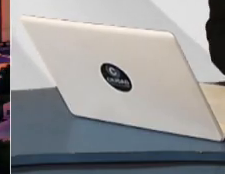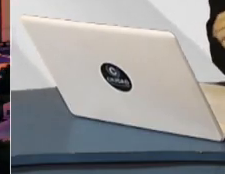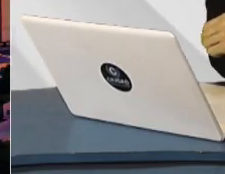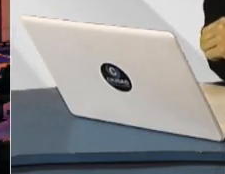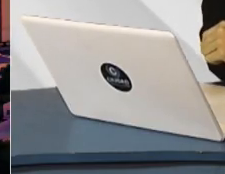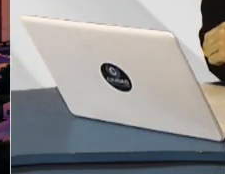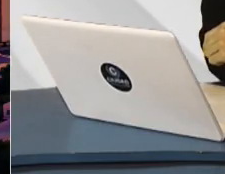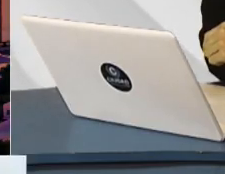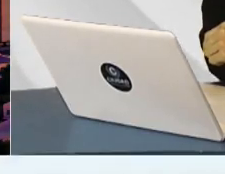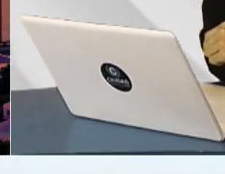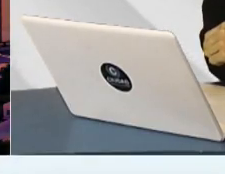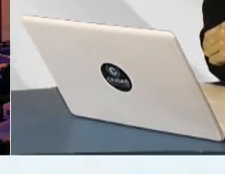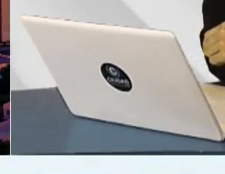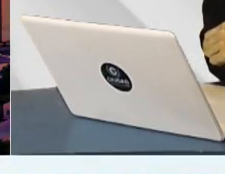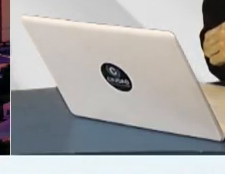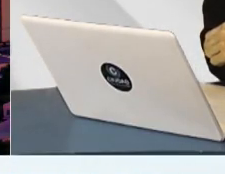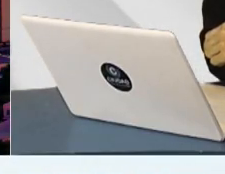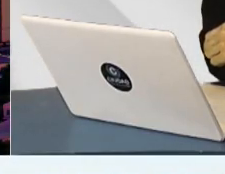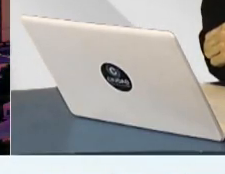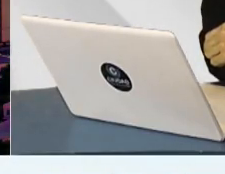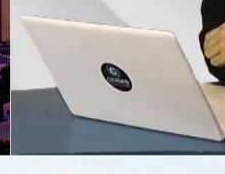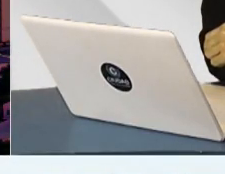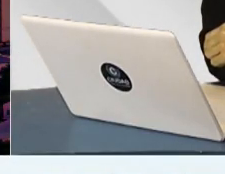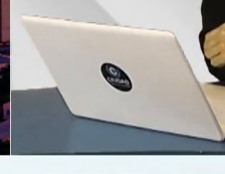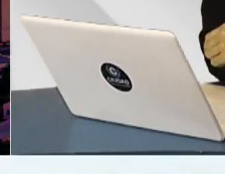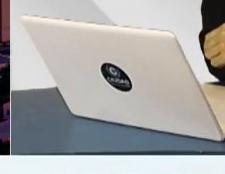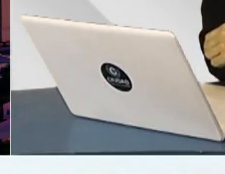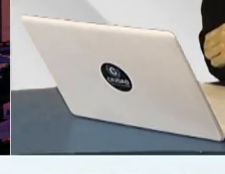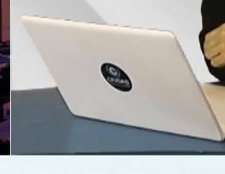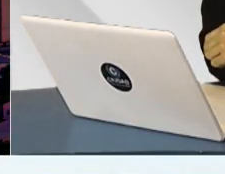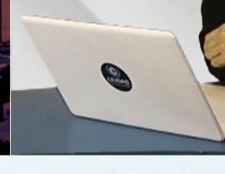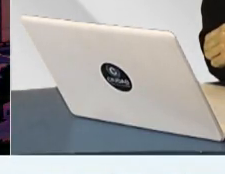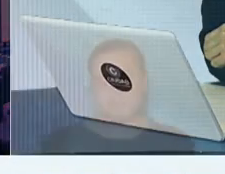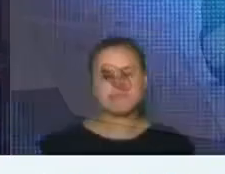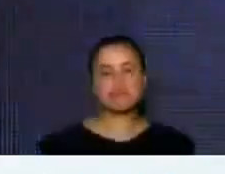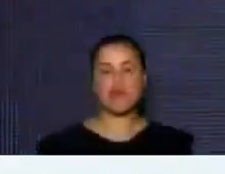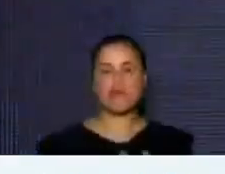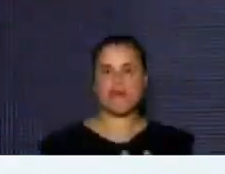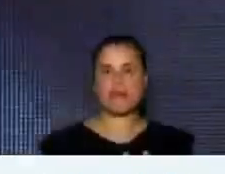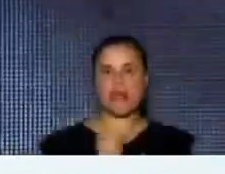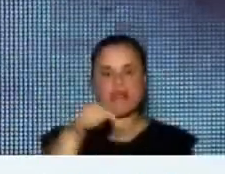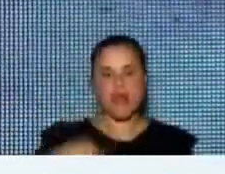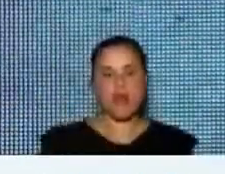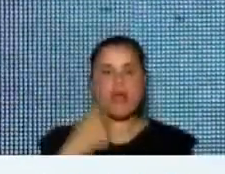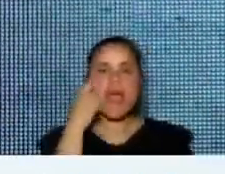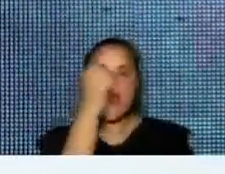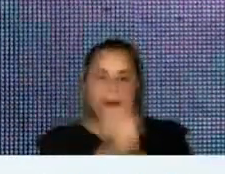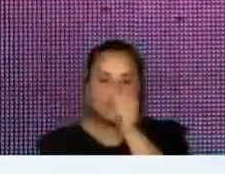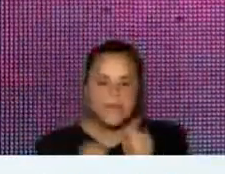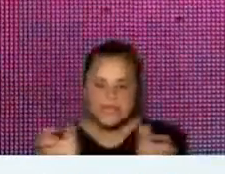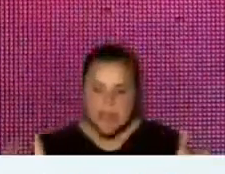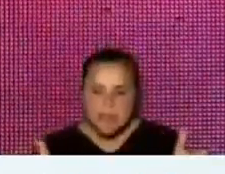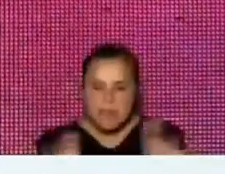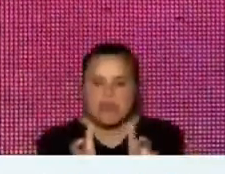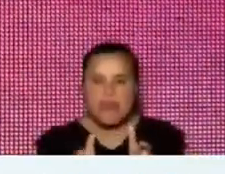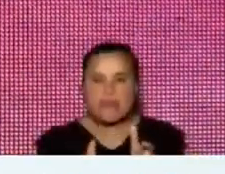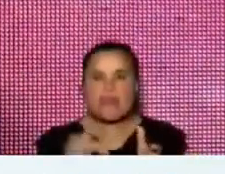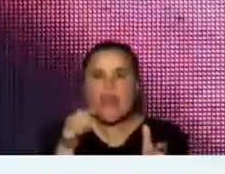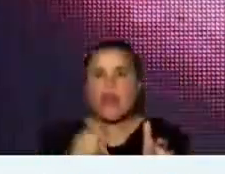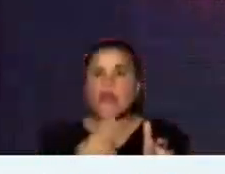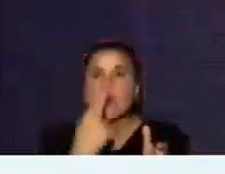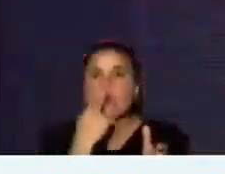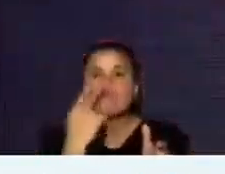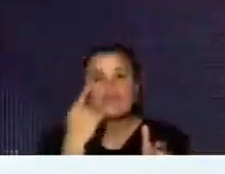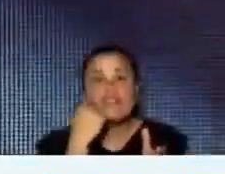Bueno, realmente, primero me parece que en una etapa democrática un debate siempre es muy bueno para conocer